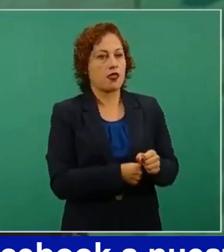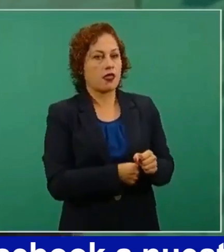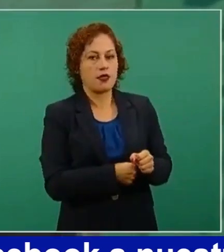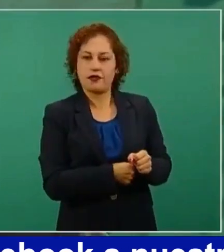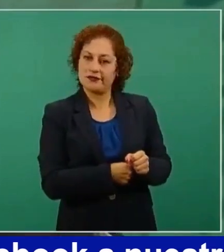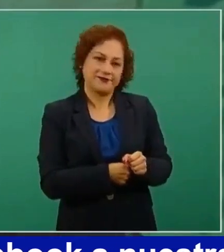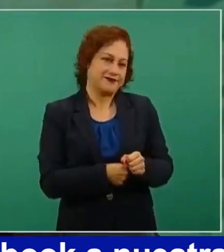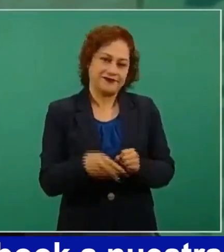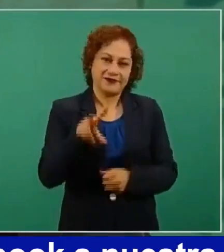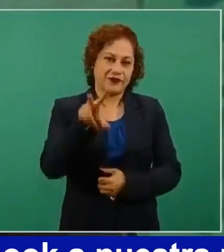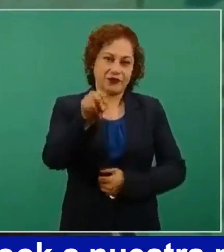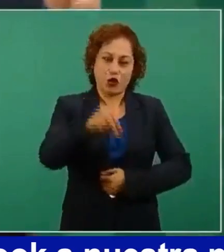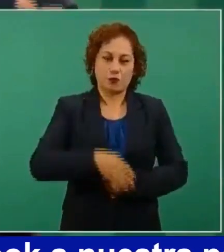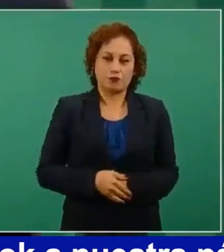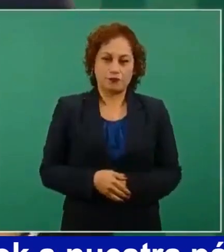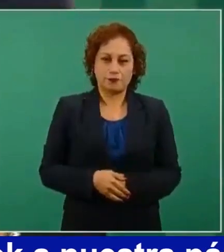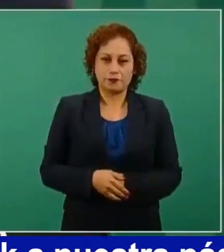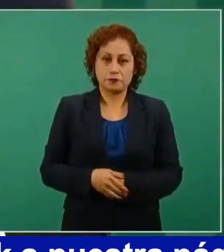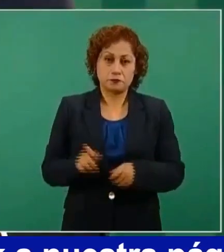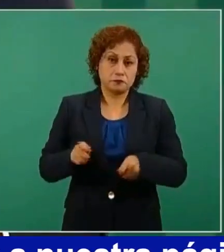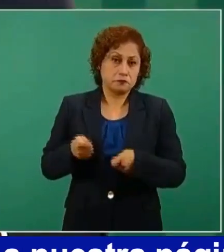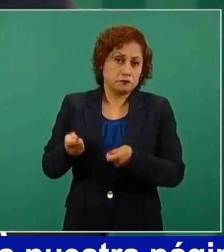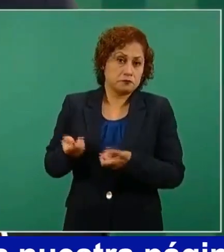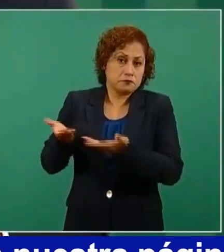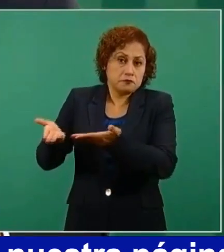y es la Fiscalía la que decide